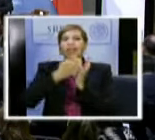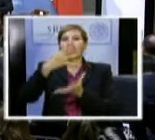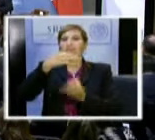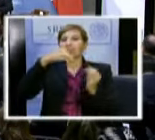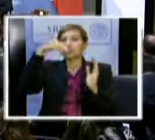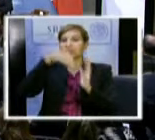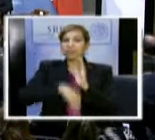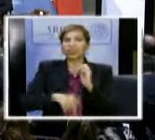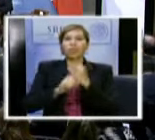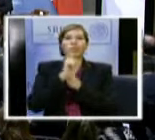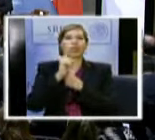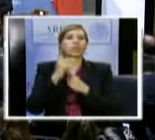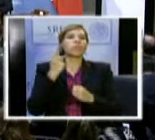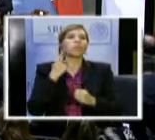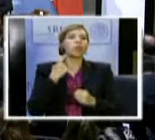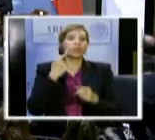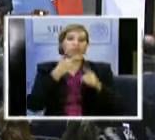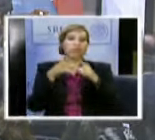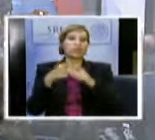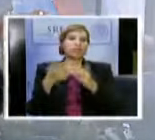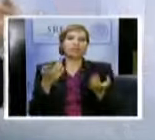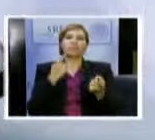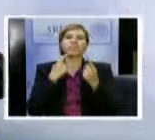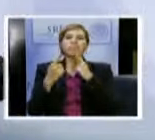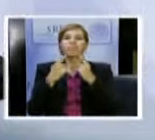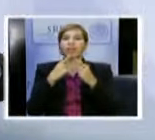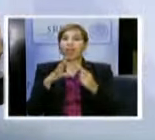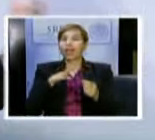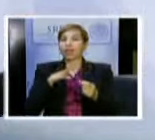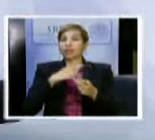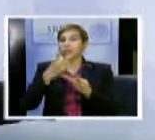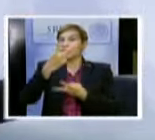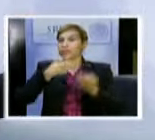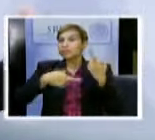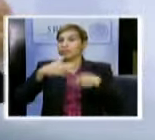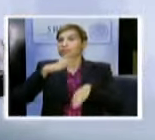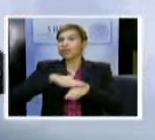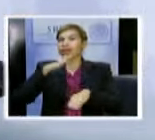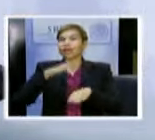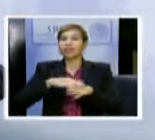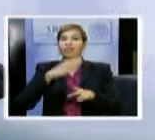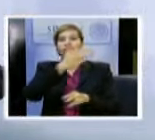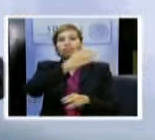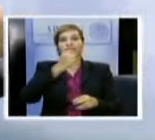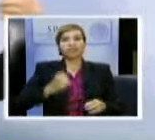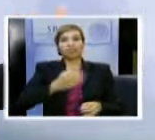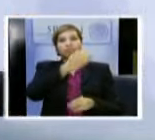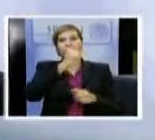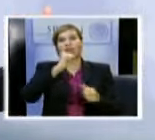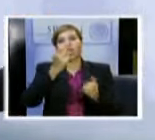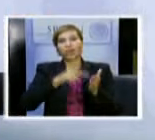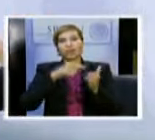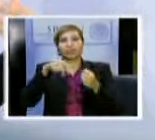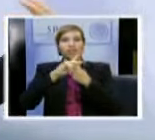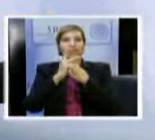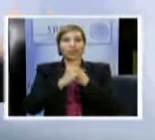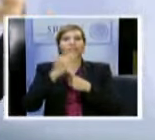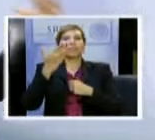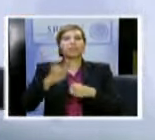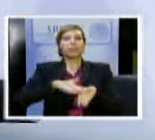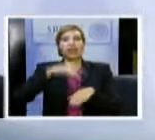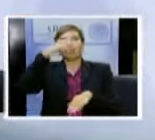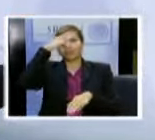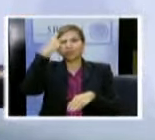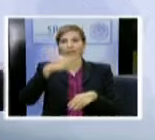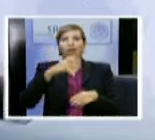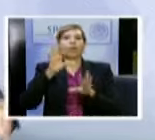problemas políticos, planteamientos de diferente naturaleza, es cuando regresan más, deportan más o piden más mexicanos, más